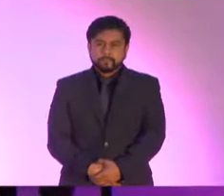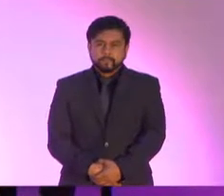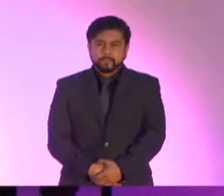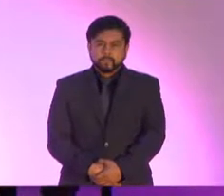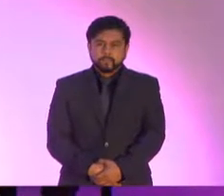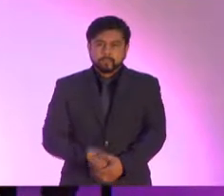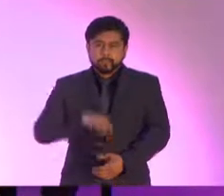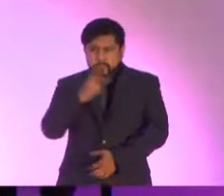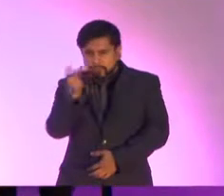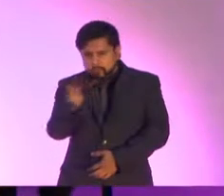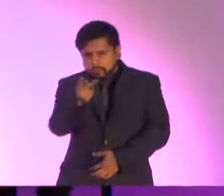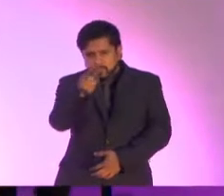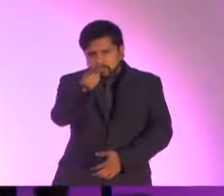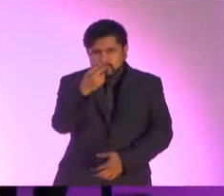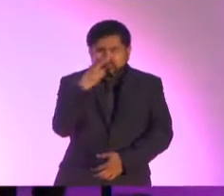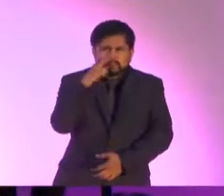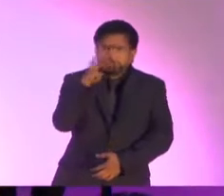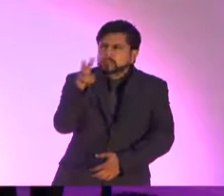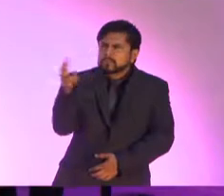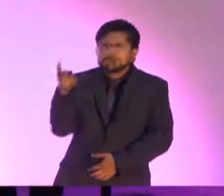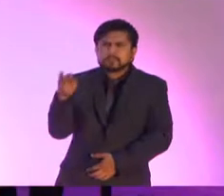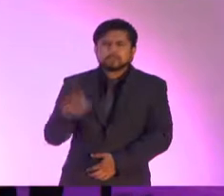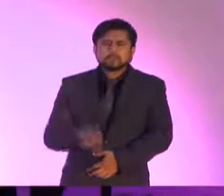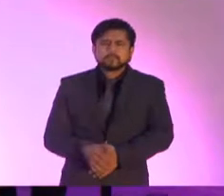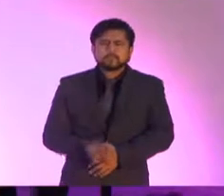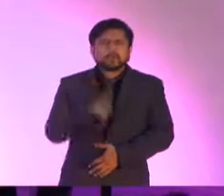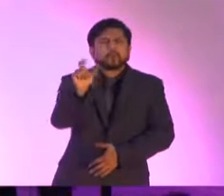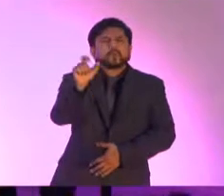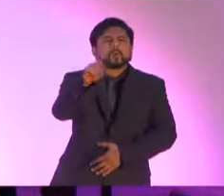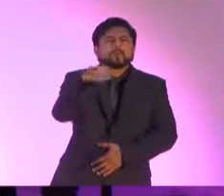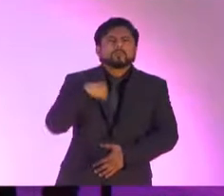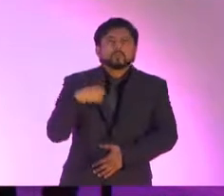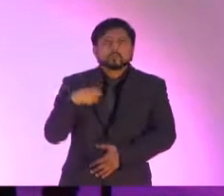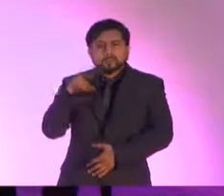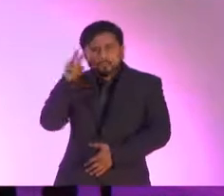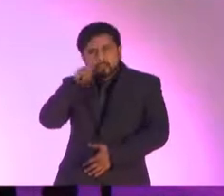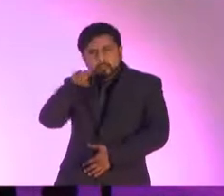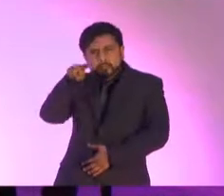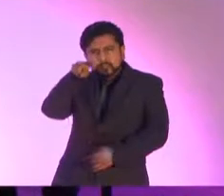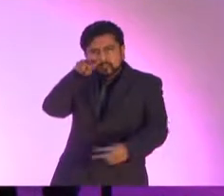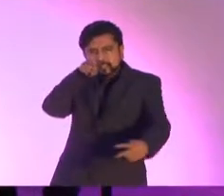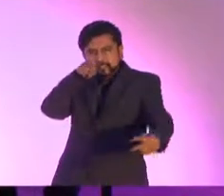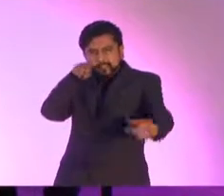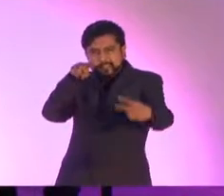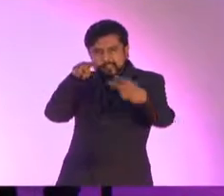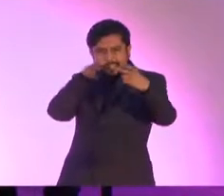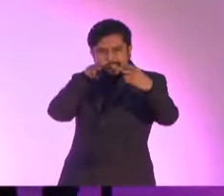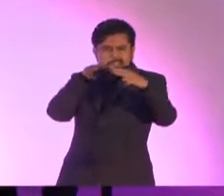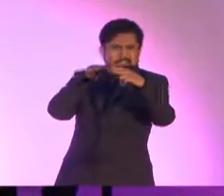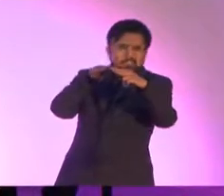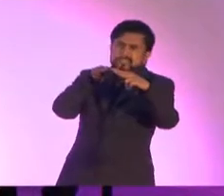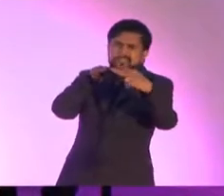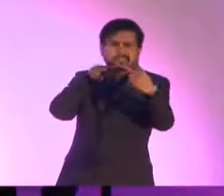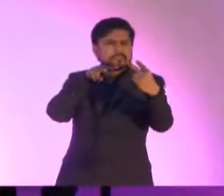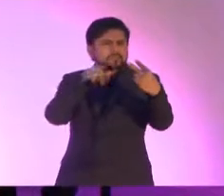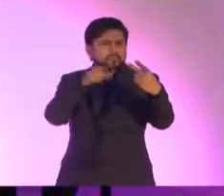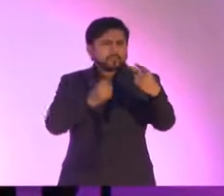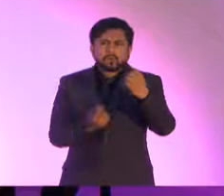Te pregunto qué es lo que miras cuando en mis ojos te haces ecalíptica,